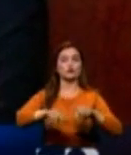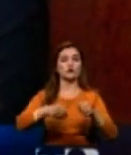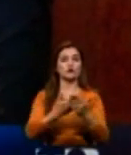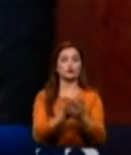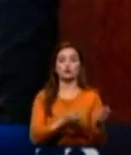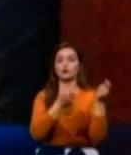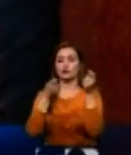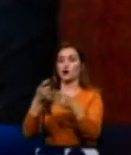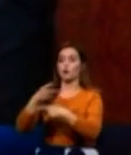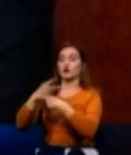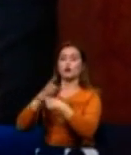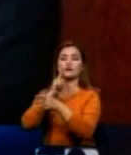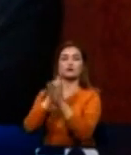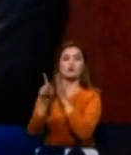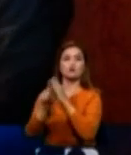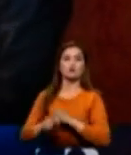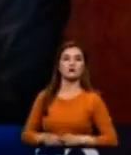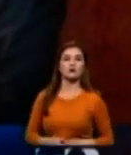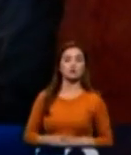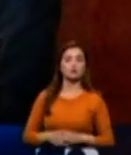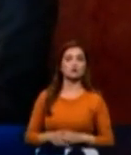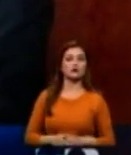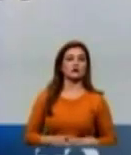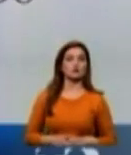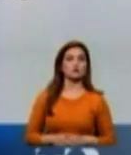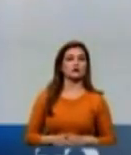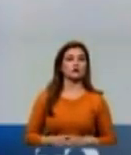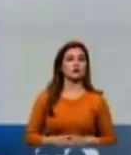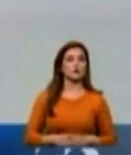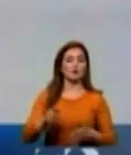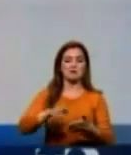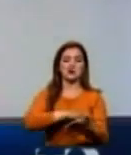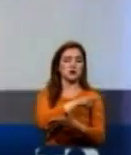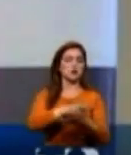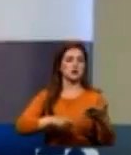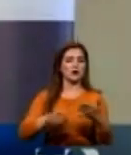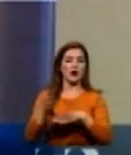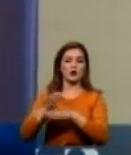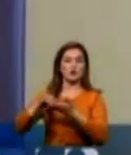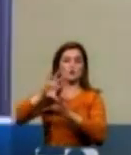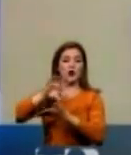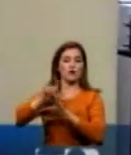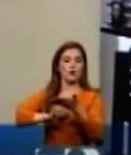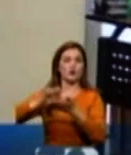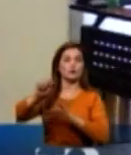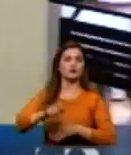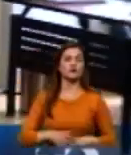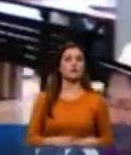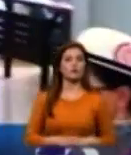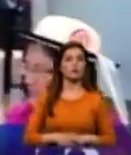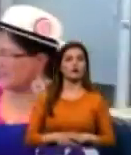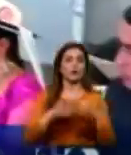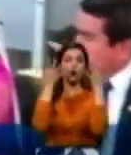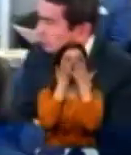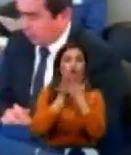y de protección del denunciante junto al veto total del proyecto que había aprobado la Asamblea Nacional, pues era confuso